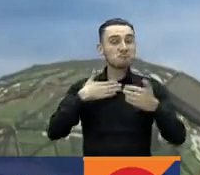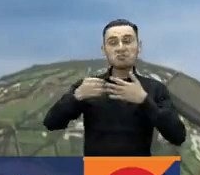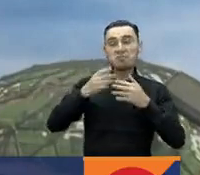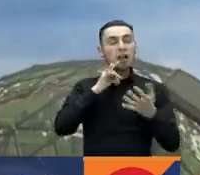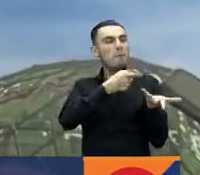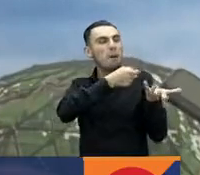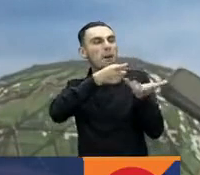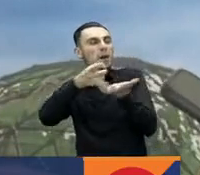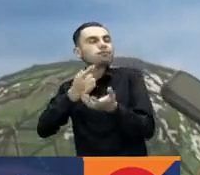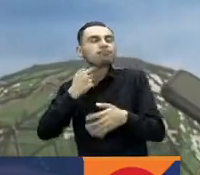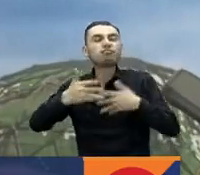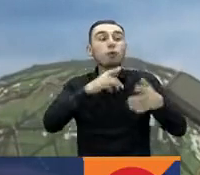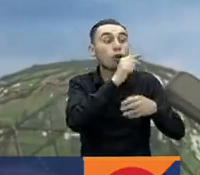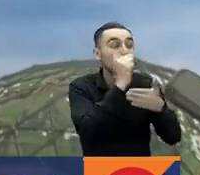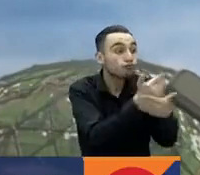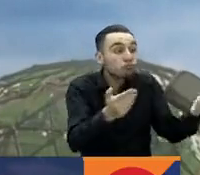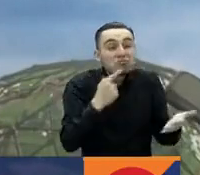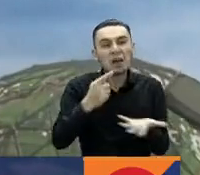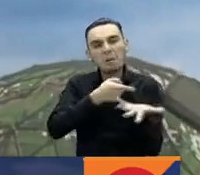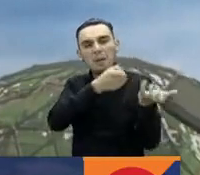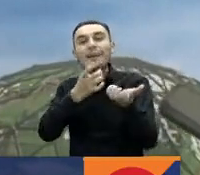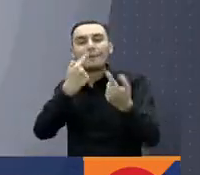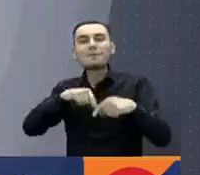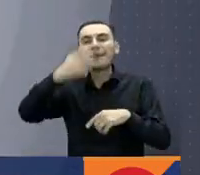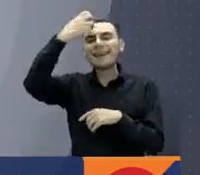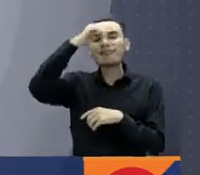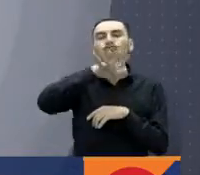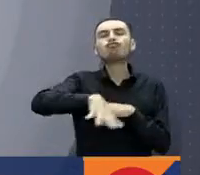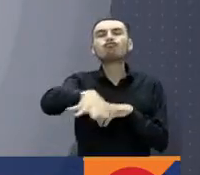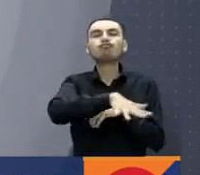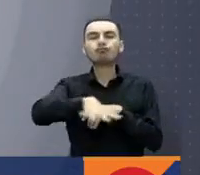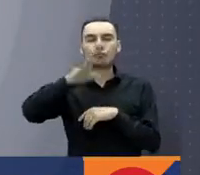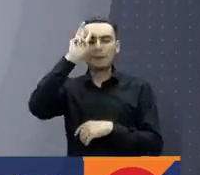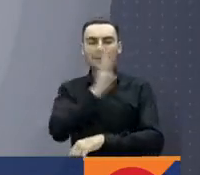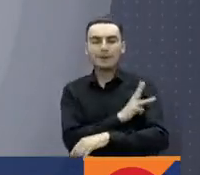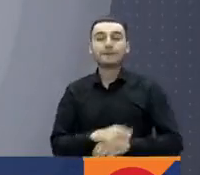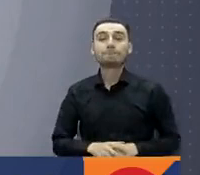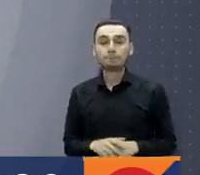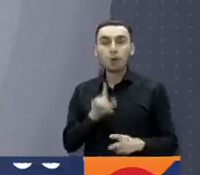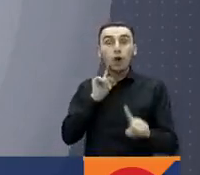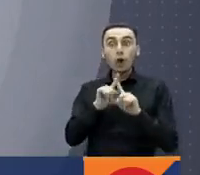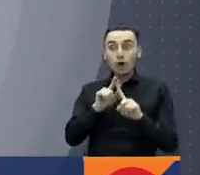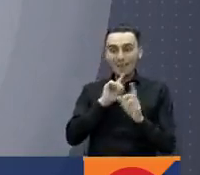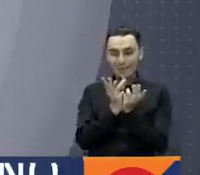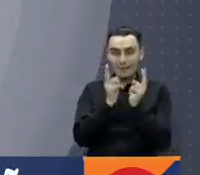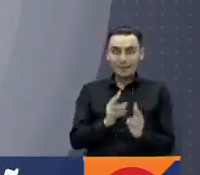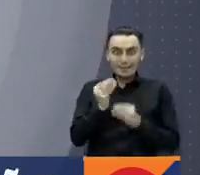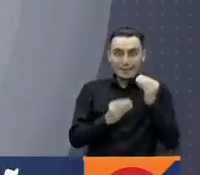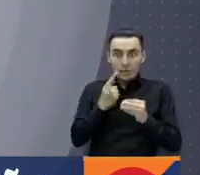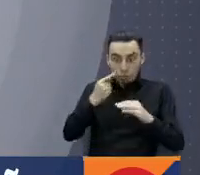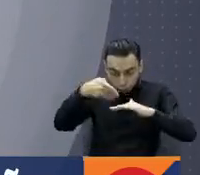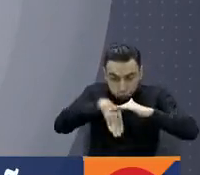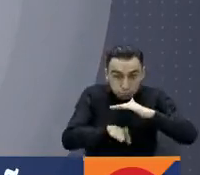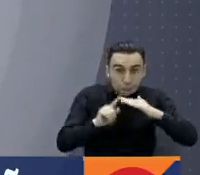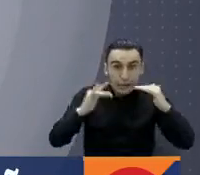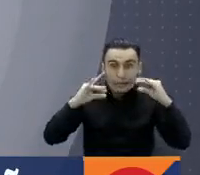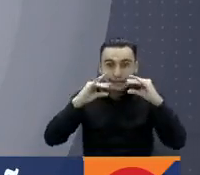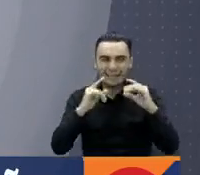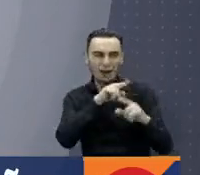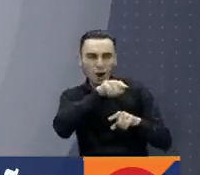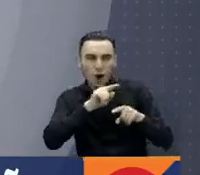población civil y posteriormente la base militar del Tarra. Para protegerse, los estudiantes se escondieron bajo los pupitres.